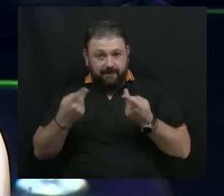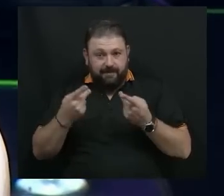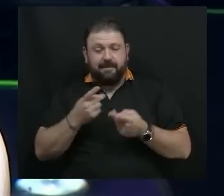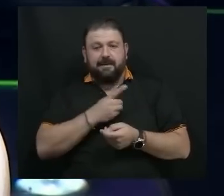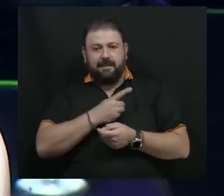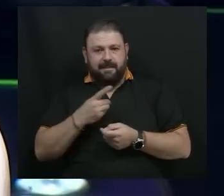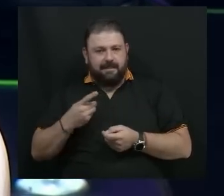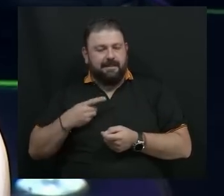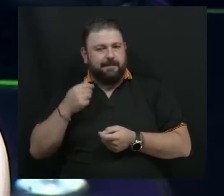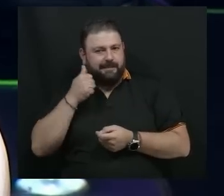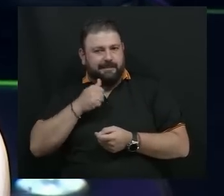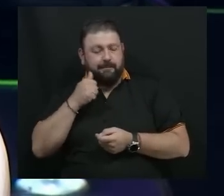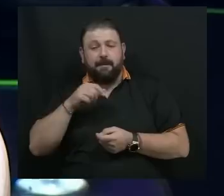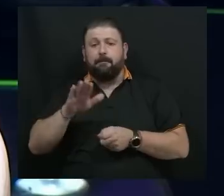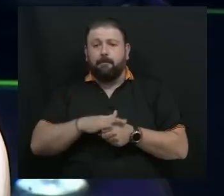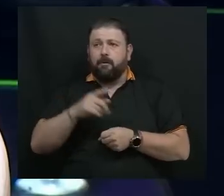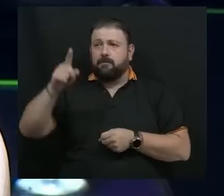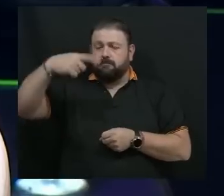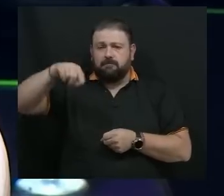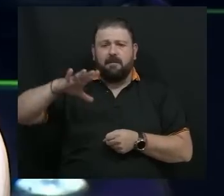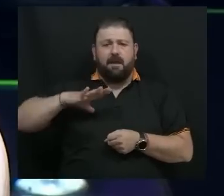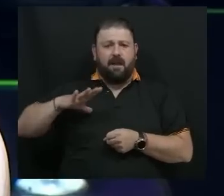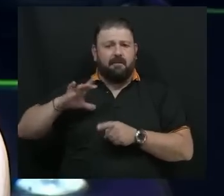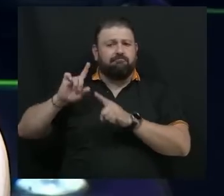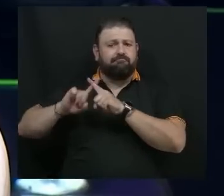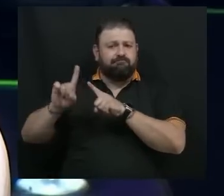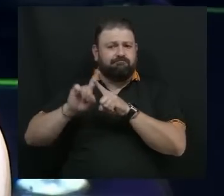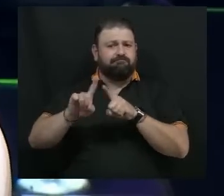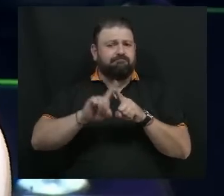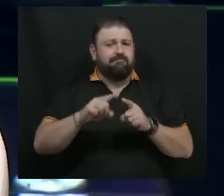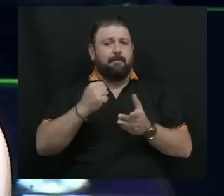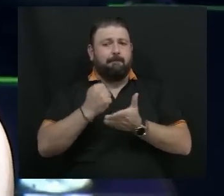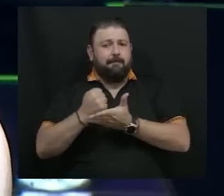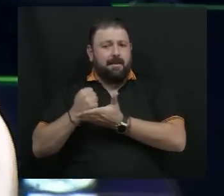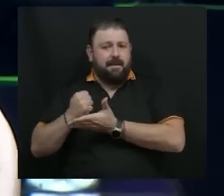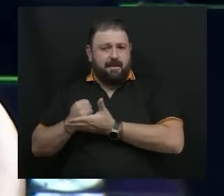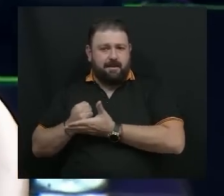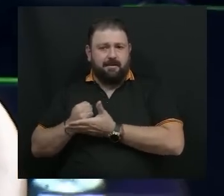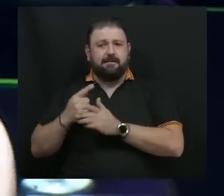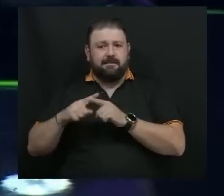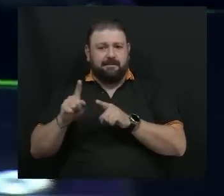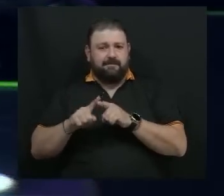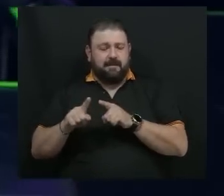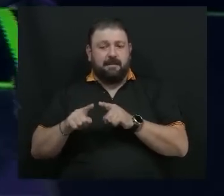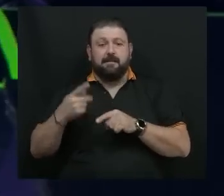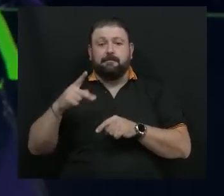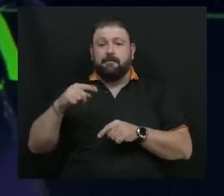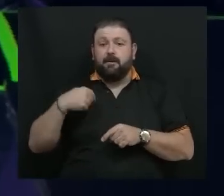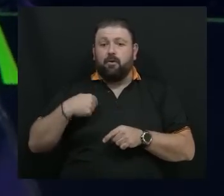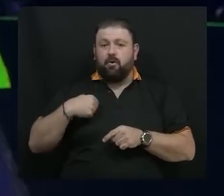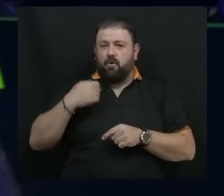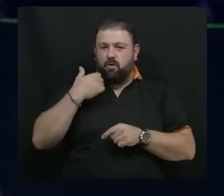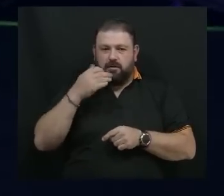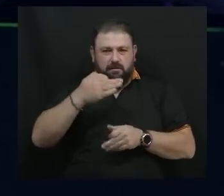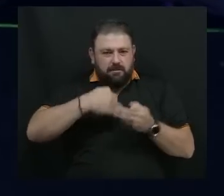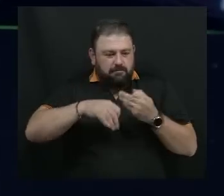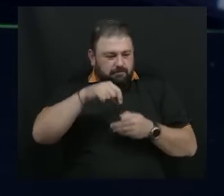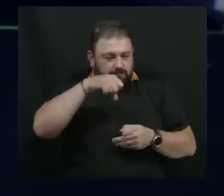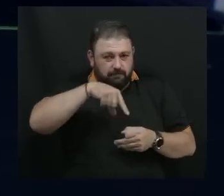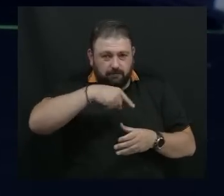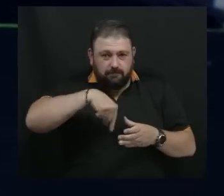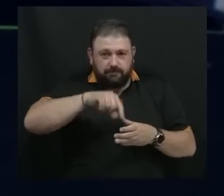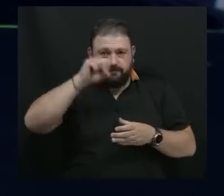a encontrar montones, búscalos, porque yo te voy a vender el kit completo porque me interesa el resultado de la persona. Así